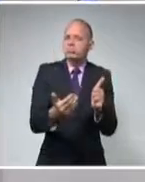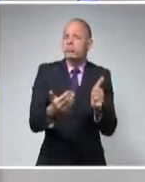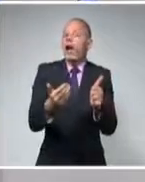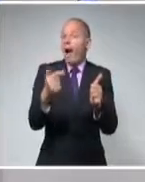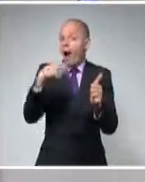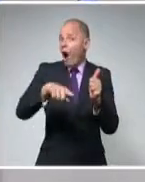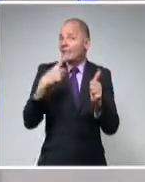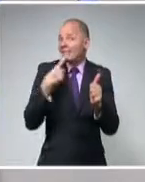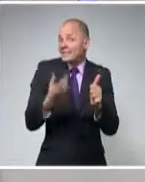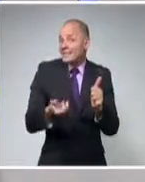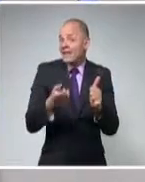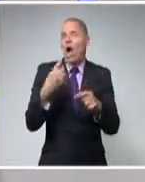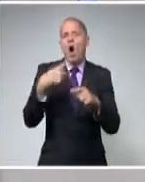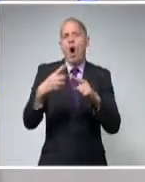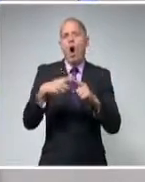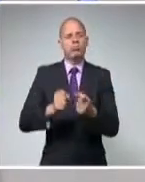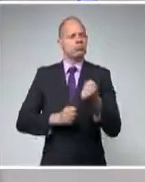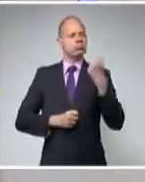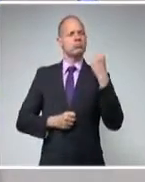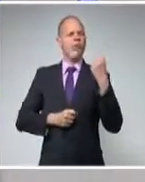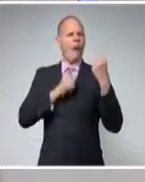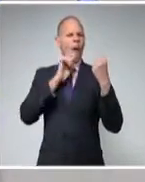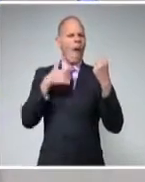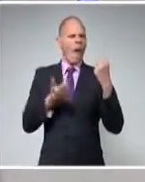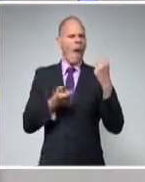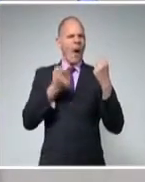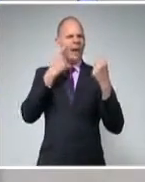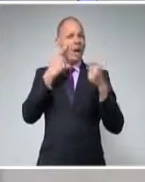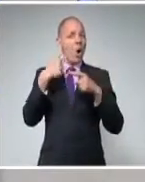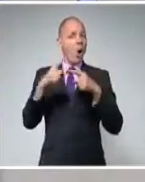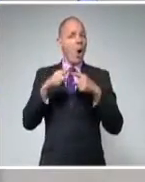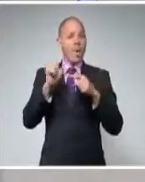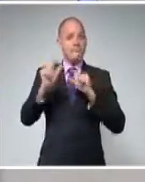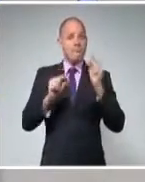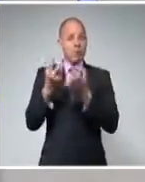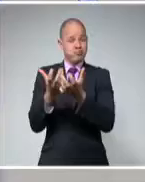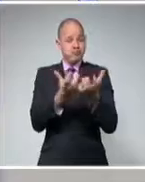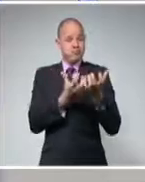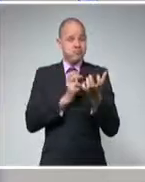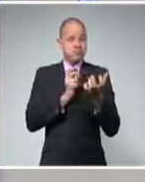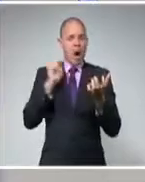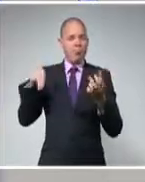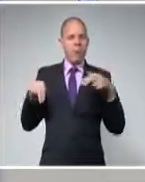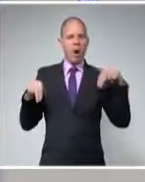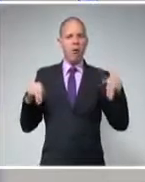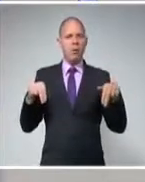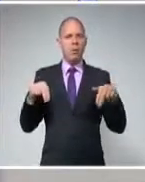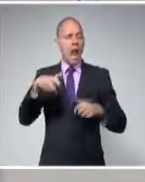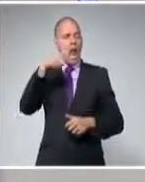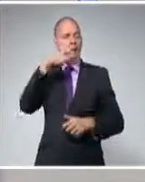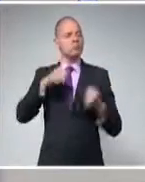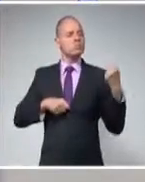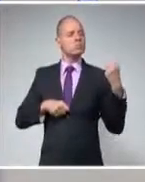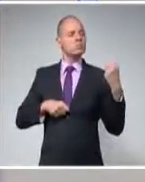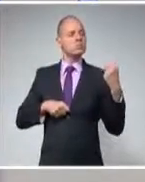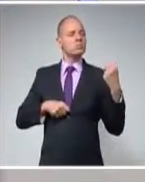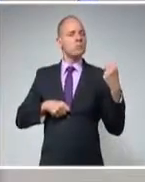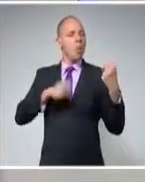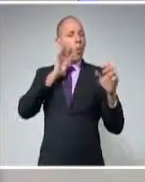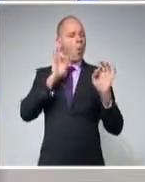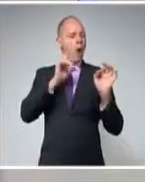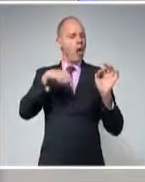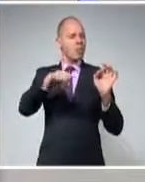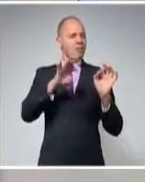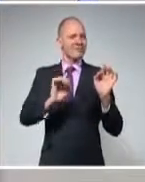ver a los militares del ejército custodiando las zonas más concurridas para preservar dicha calma. Nadie sabe con certeza